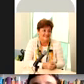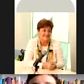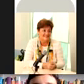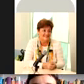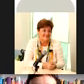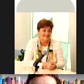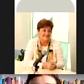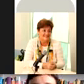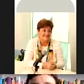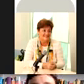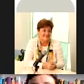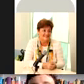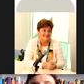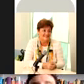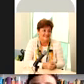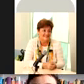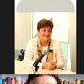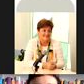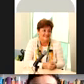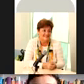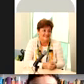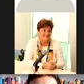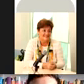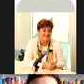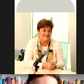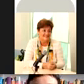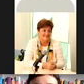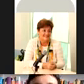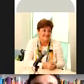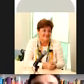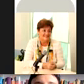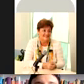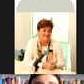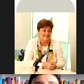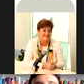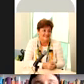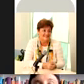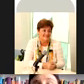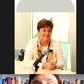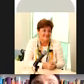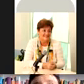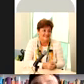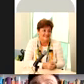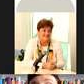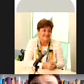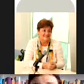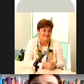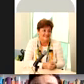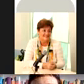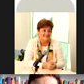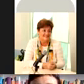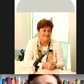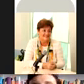al momento de tomar decisiones, ya sea sobre su salud o sobre otros ámbitos de su vida, y también hay una mirada muy